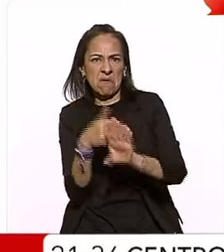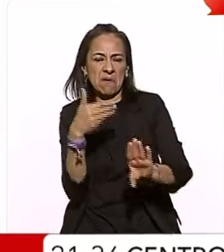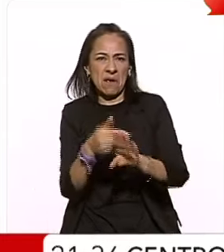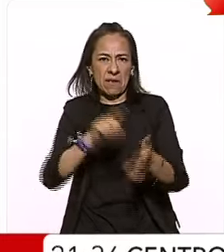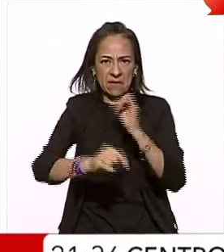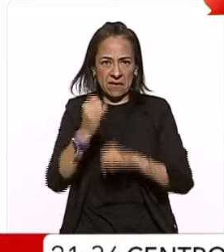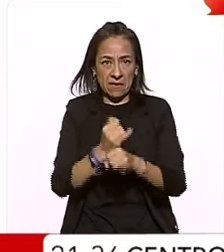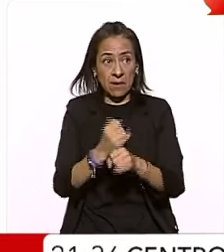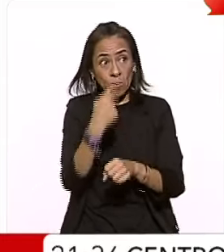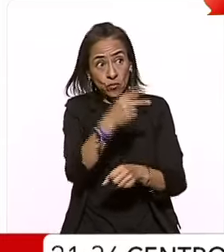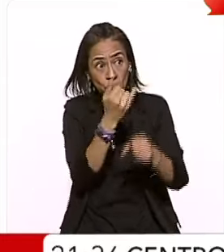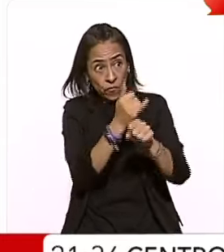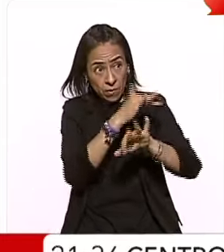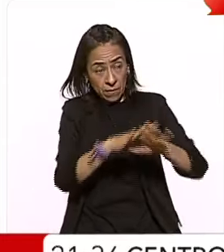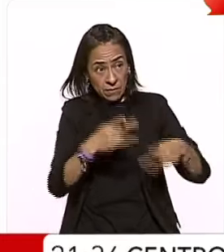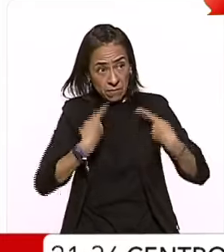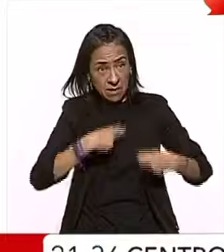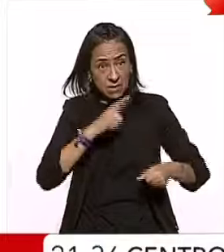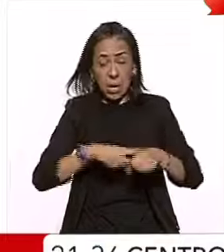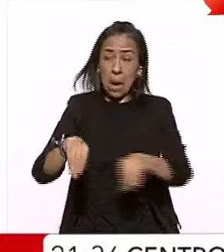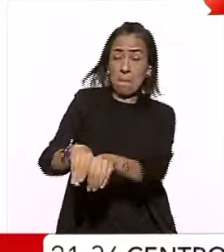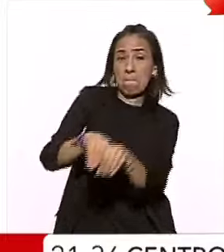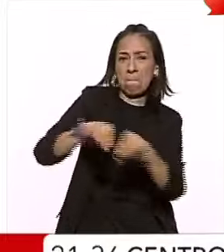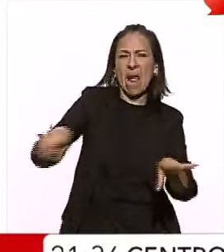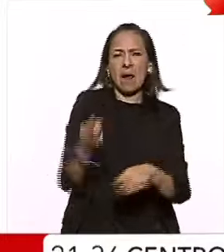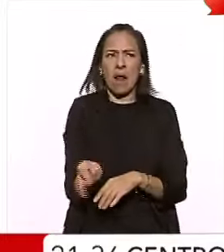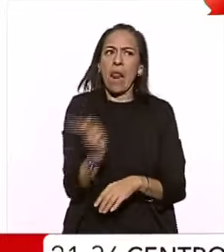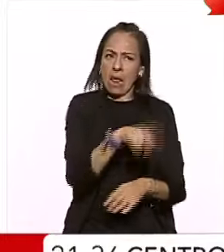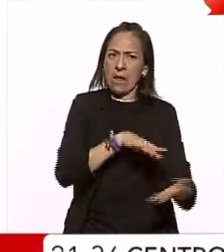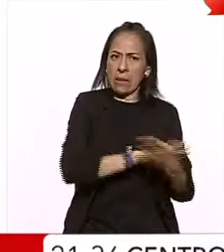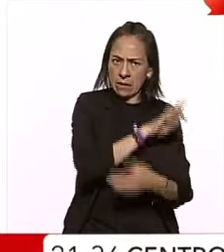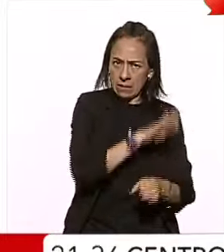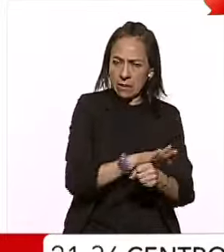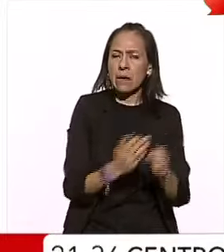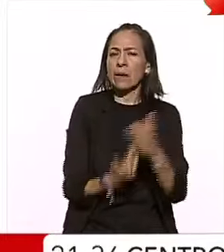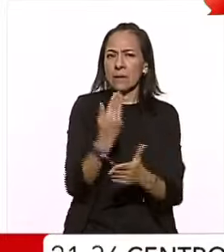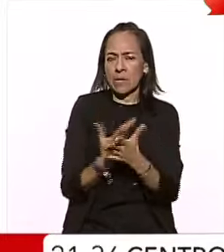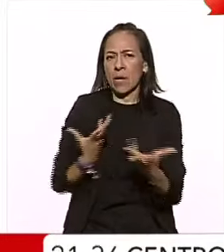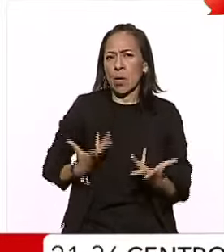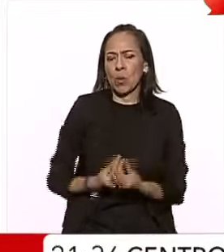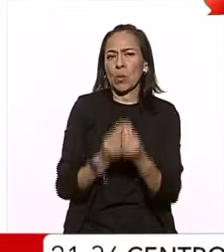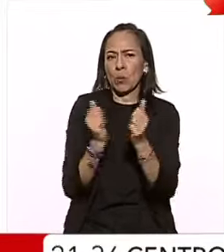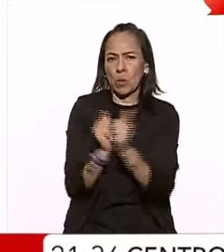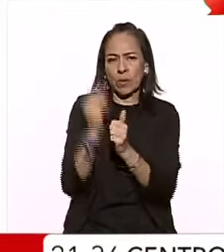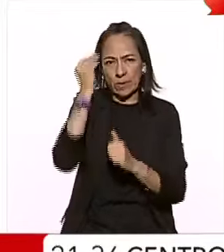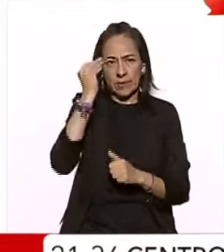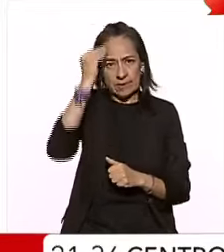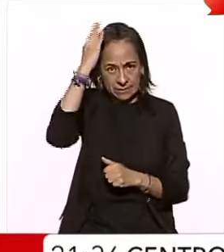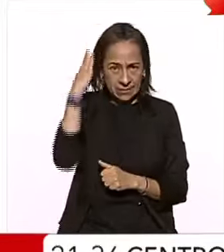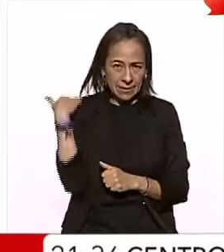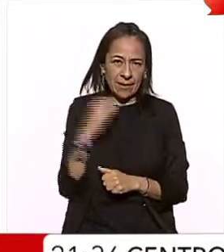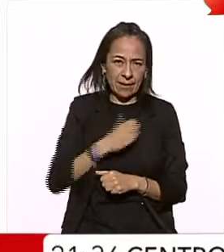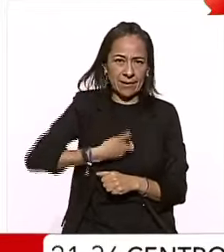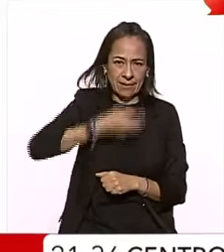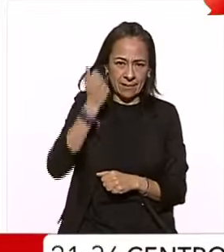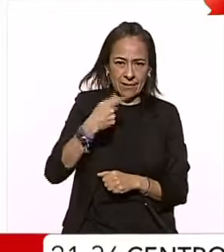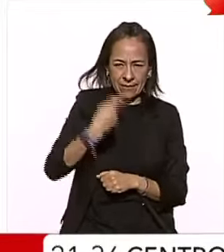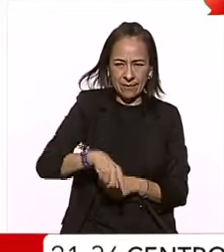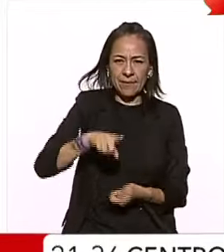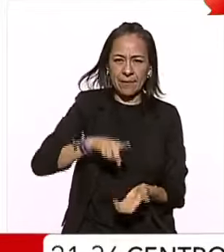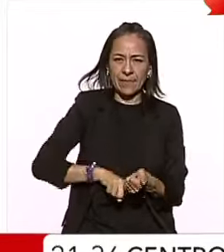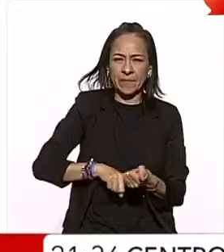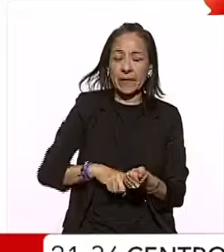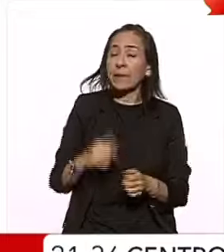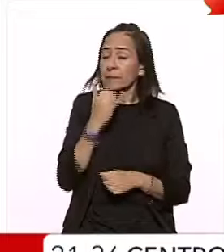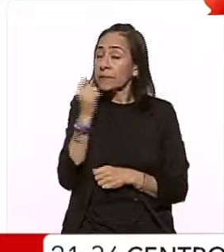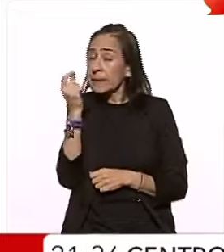datos personales. Por la mañana acompañó a Salomón Chertorivsky, candidato a la jefatura de gobierno de la Ciudad de México, a recorrer la línea 9